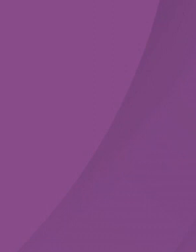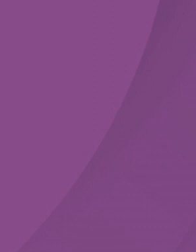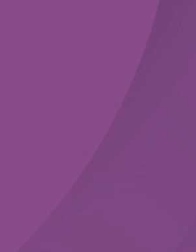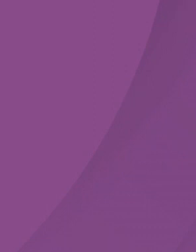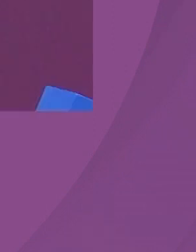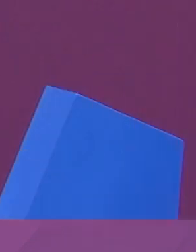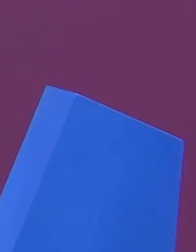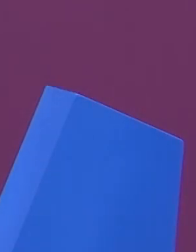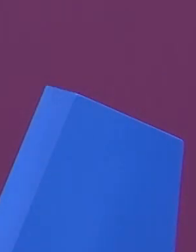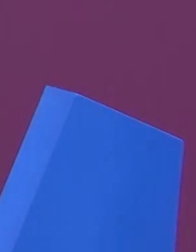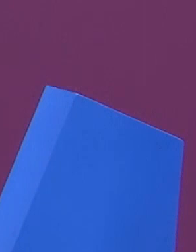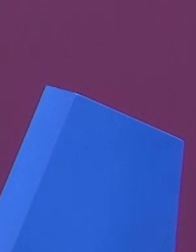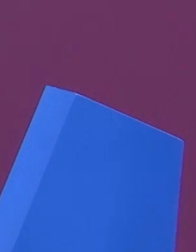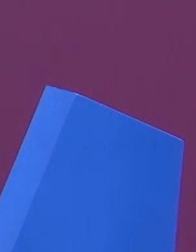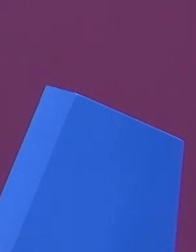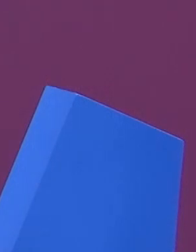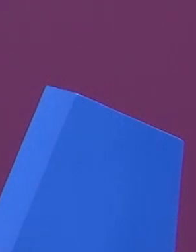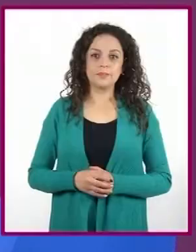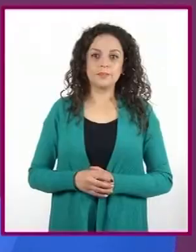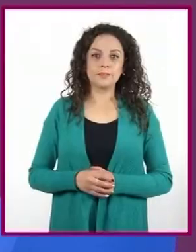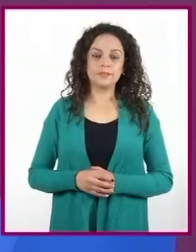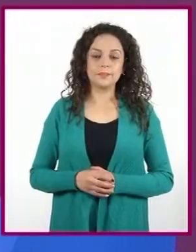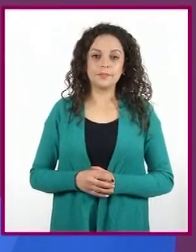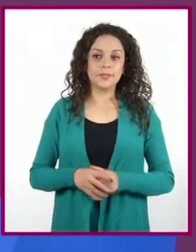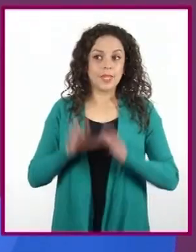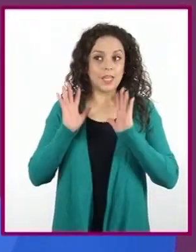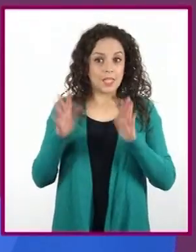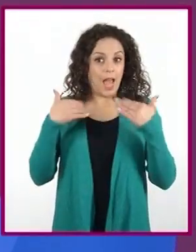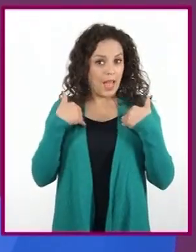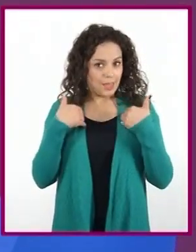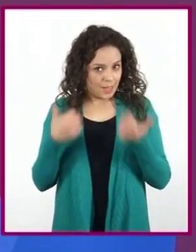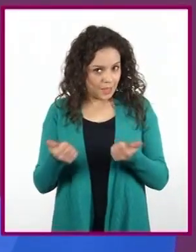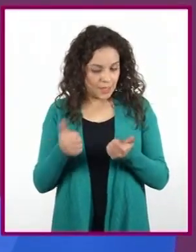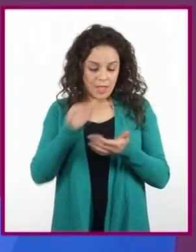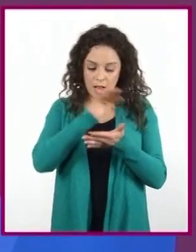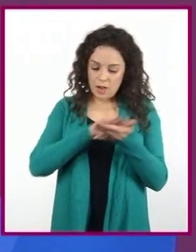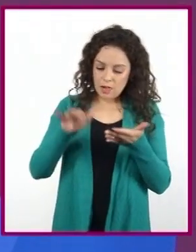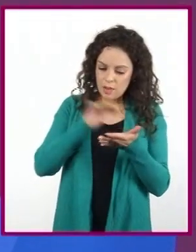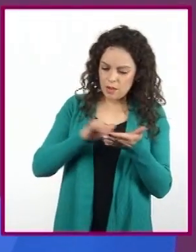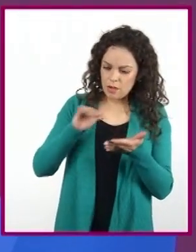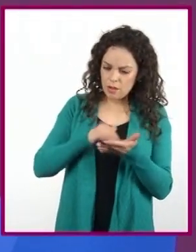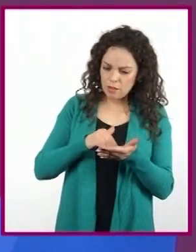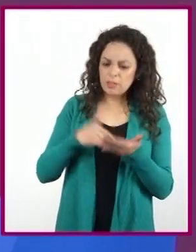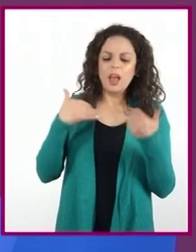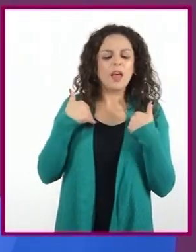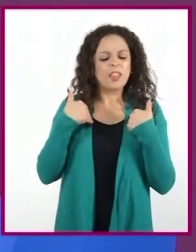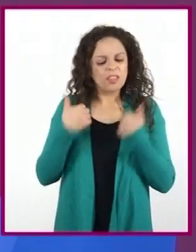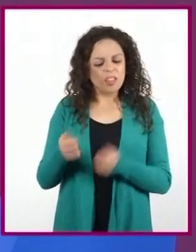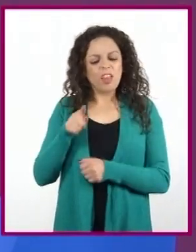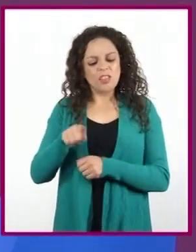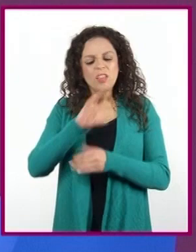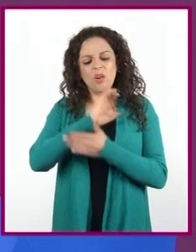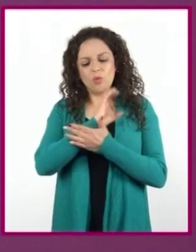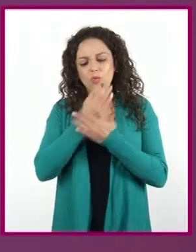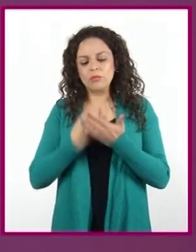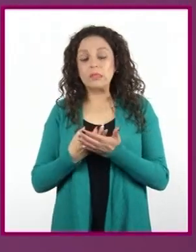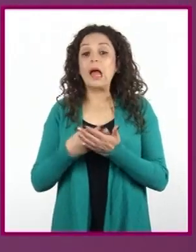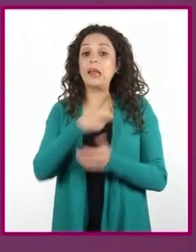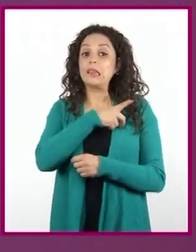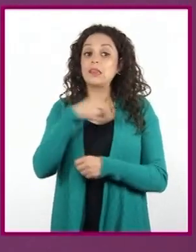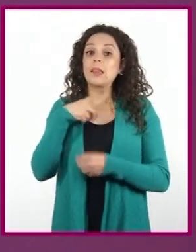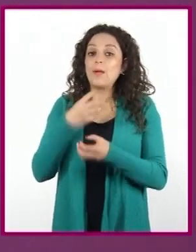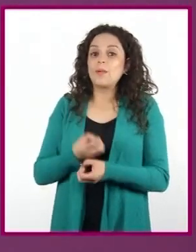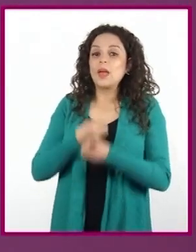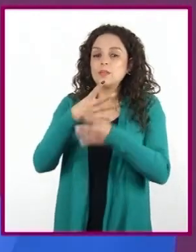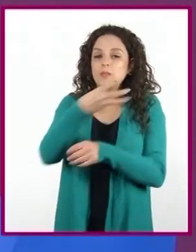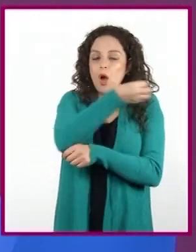datos. Hasta aquí ya entendimos que para leer e interpretar contratos, estos deben de expresar y transmitir de manera